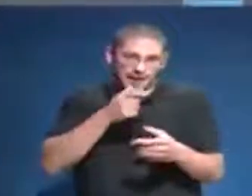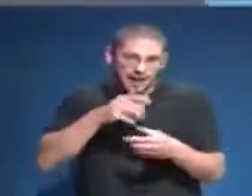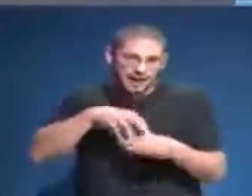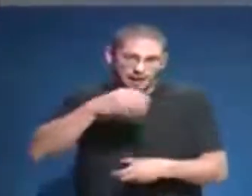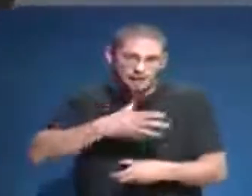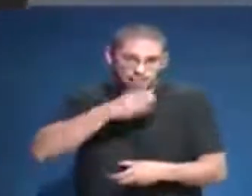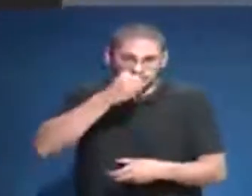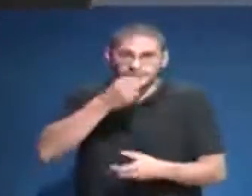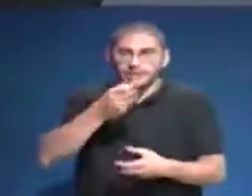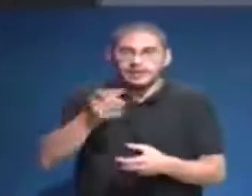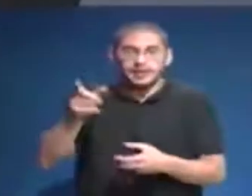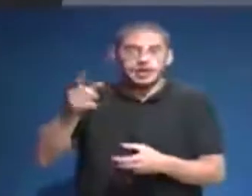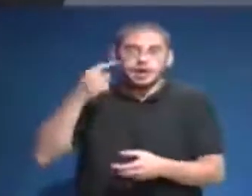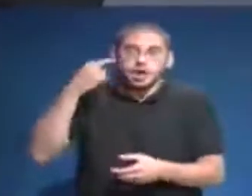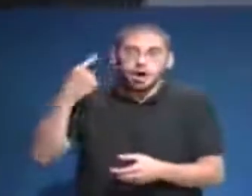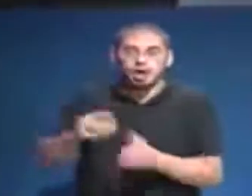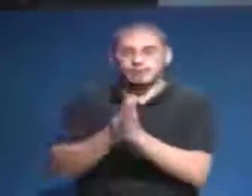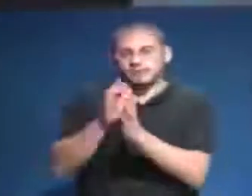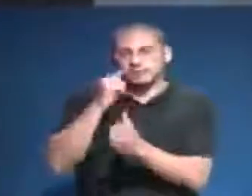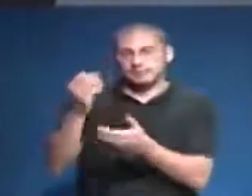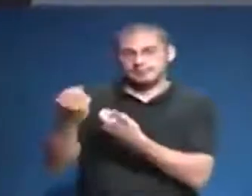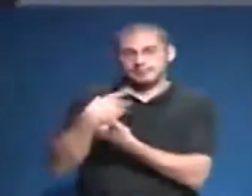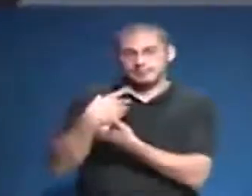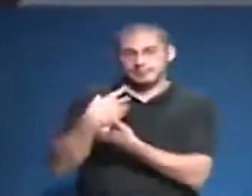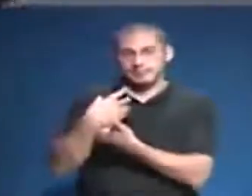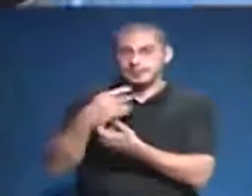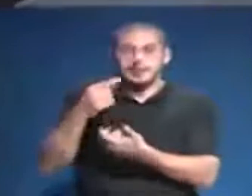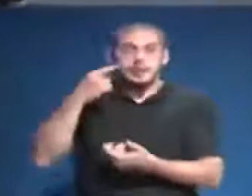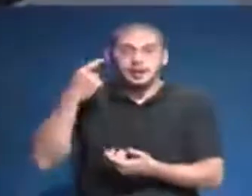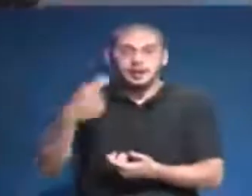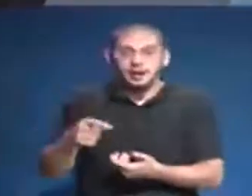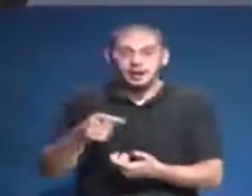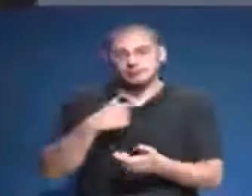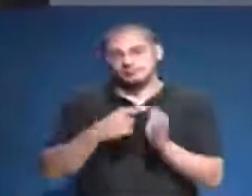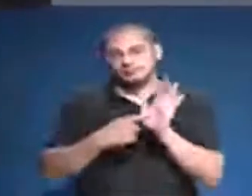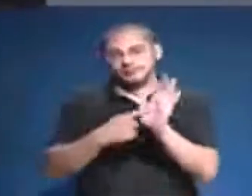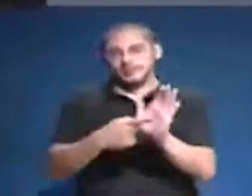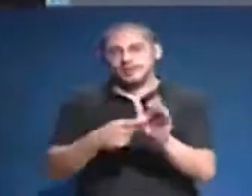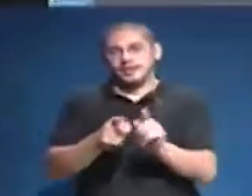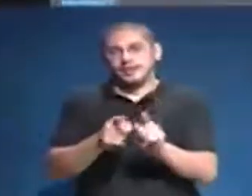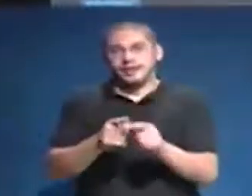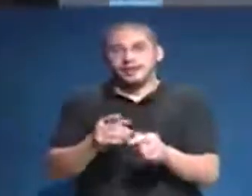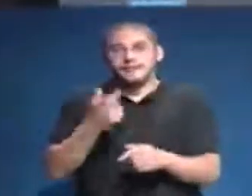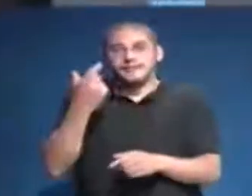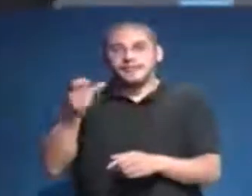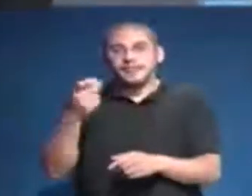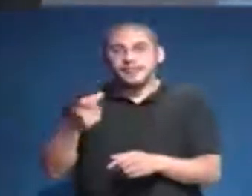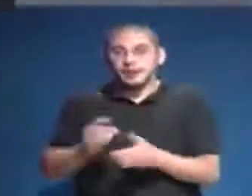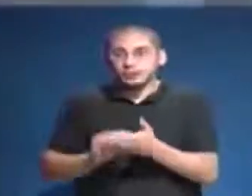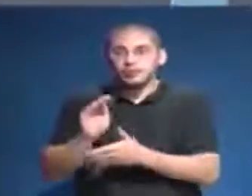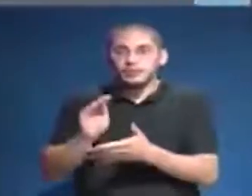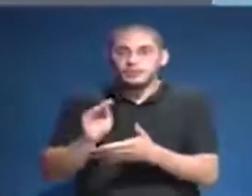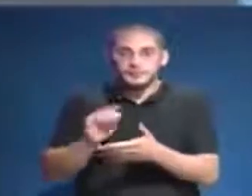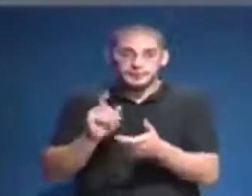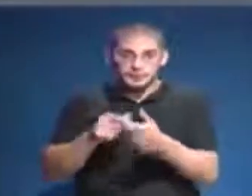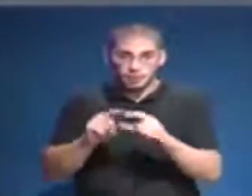no va a recibir el agua igual, si lo hace poniendo la carita, ya es cuestión suya. No, bueno. Sí. Todos los videos por que lo lleguen. Menos uno. Sí, todos los videos que lleguen.